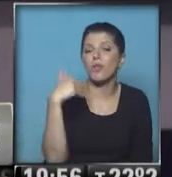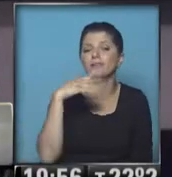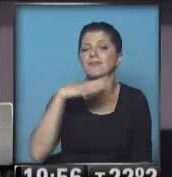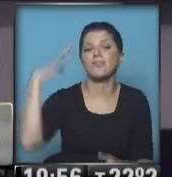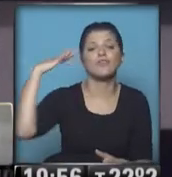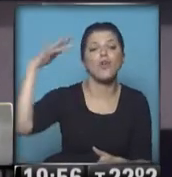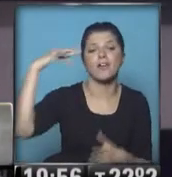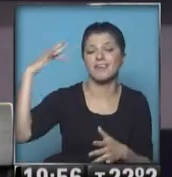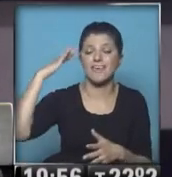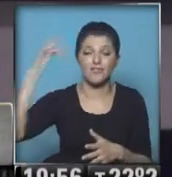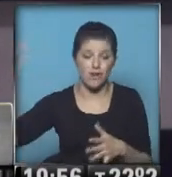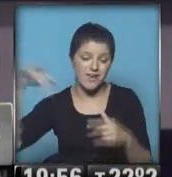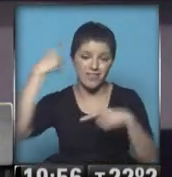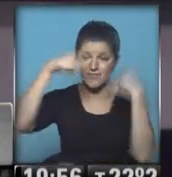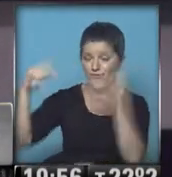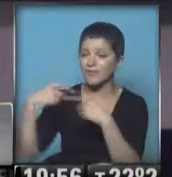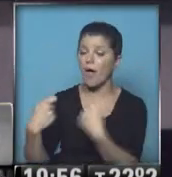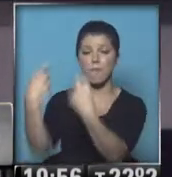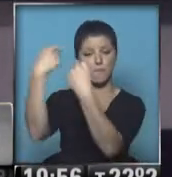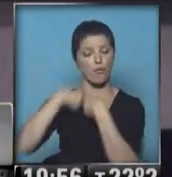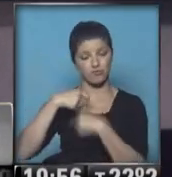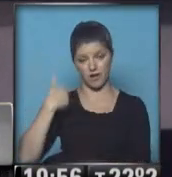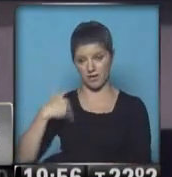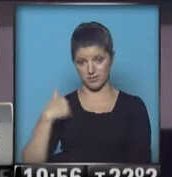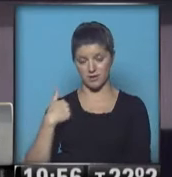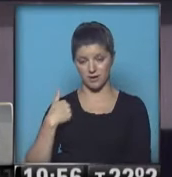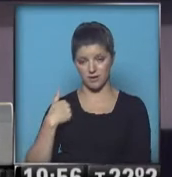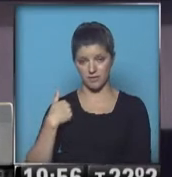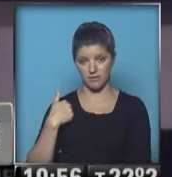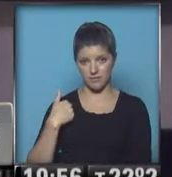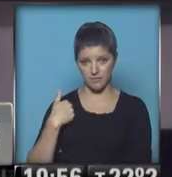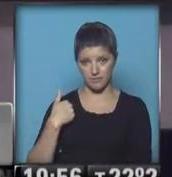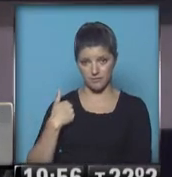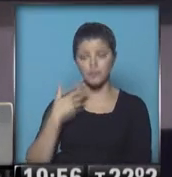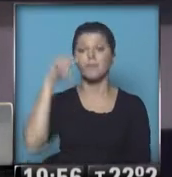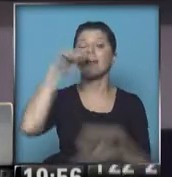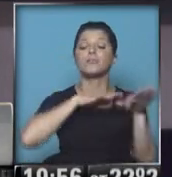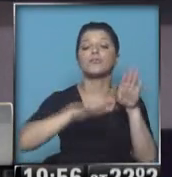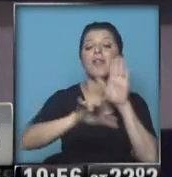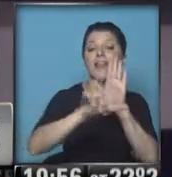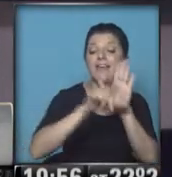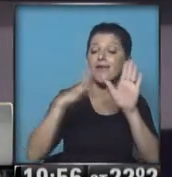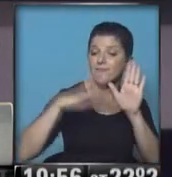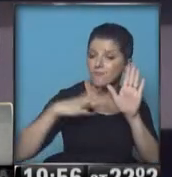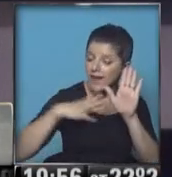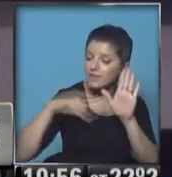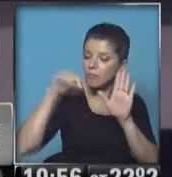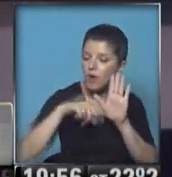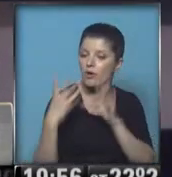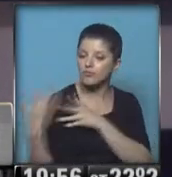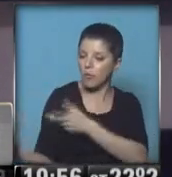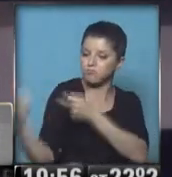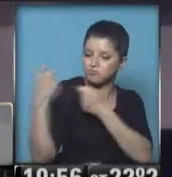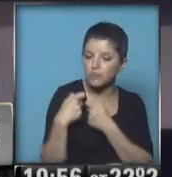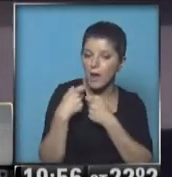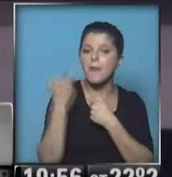ideológico han respaldado la posición argentina para llenar el vacío legal que hay a nivel internacional con relación